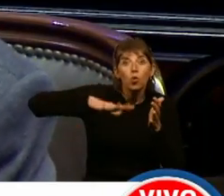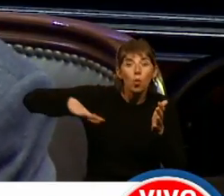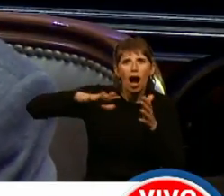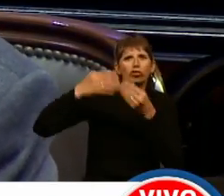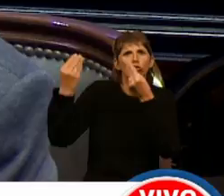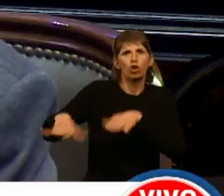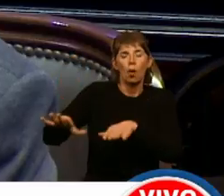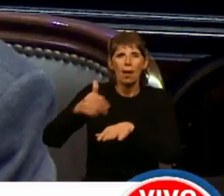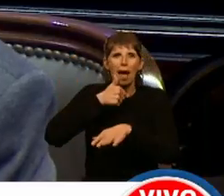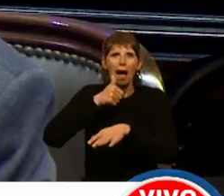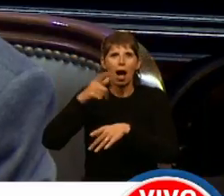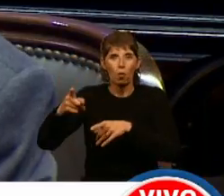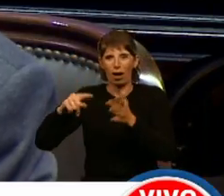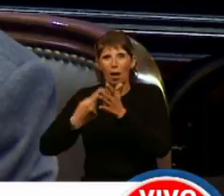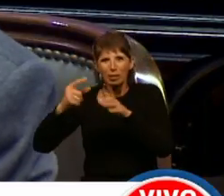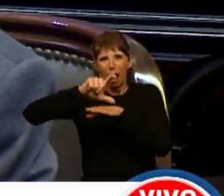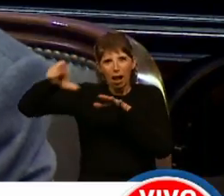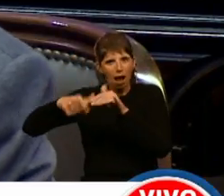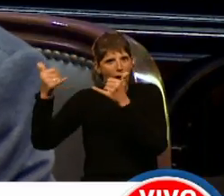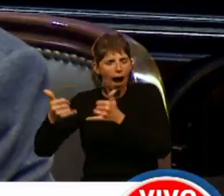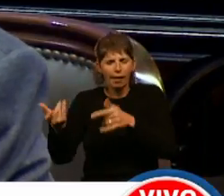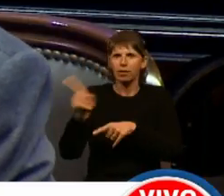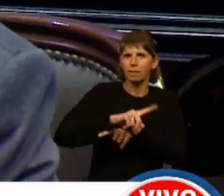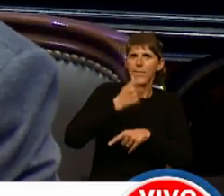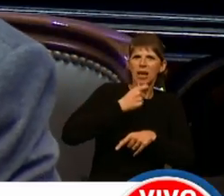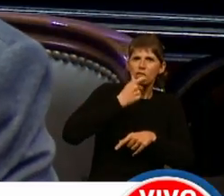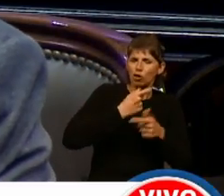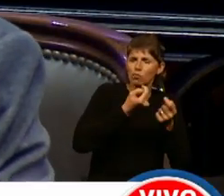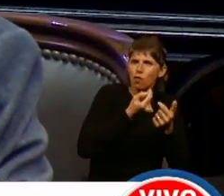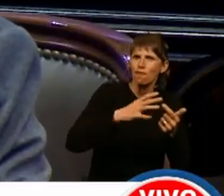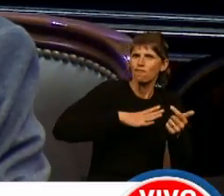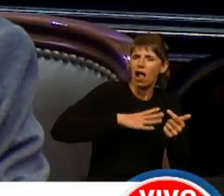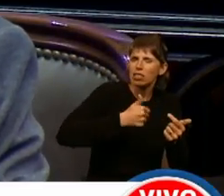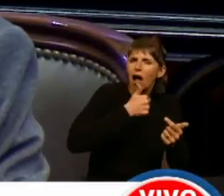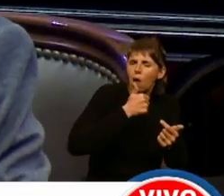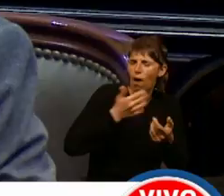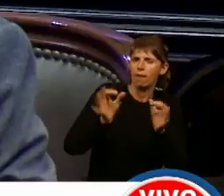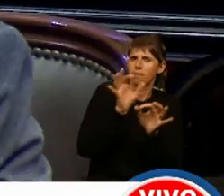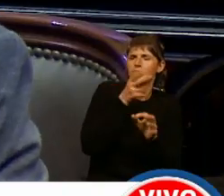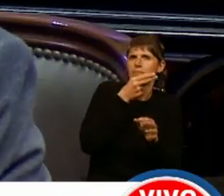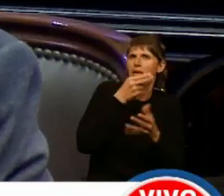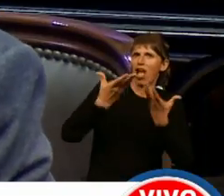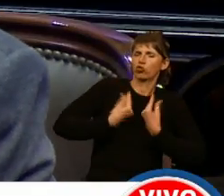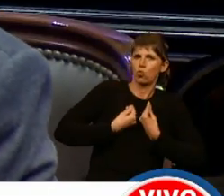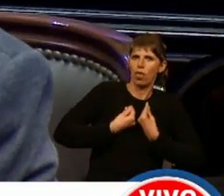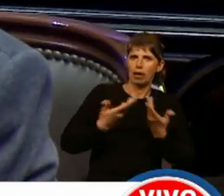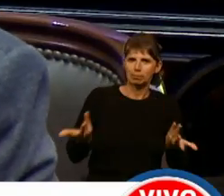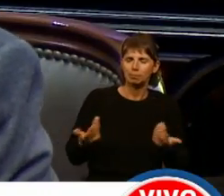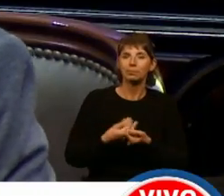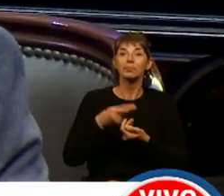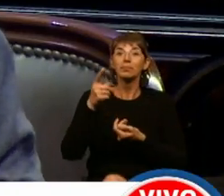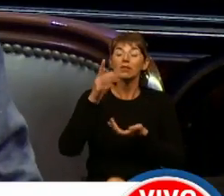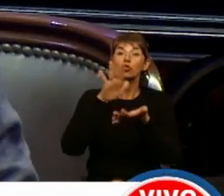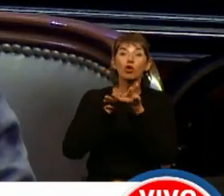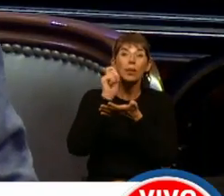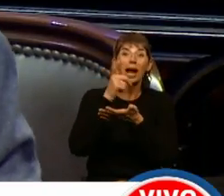de agua y nada o muy poco para un lugar en el que el problema es la falta de agua volviendo al tema gas quiero marcar